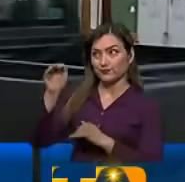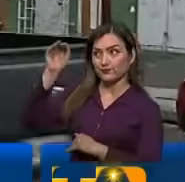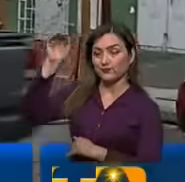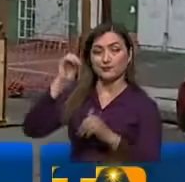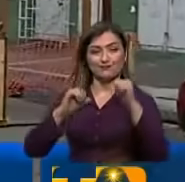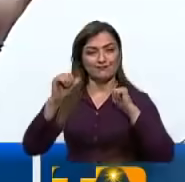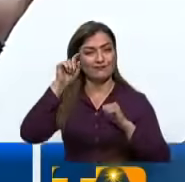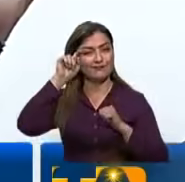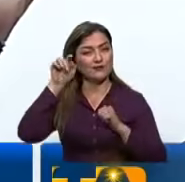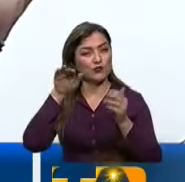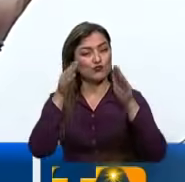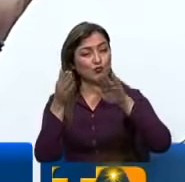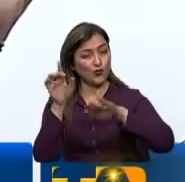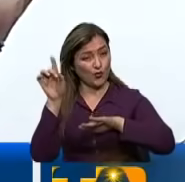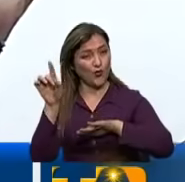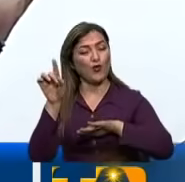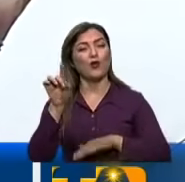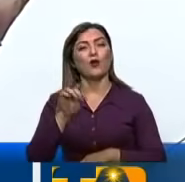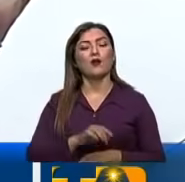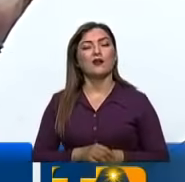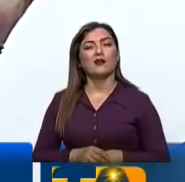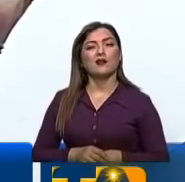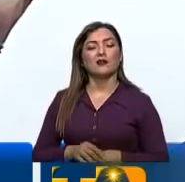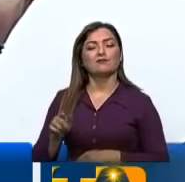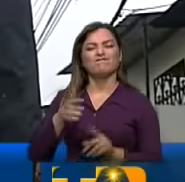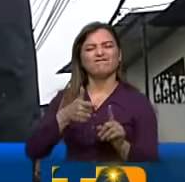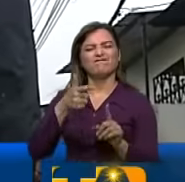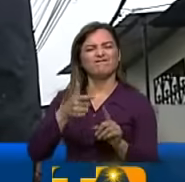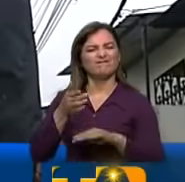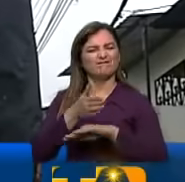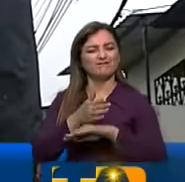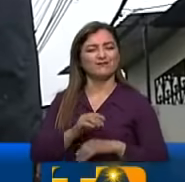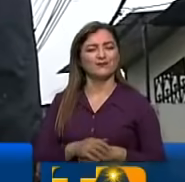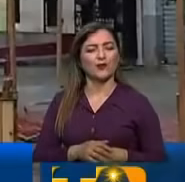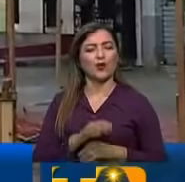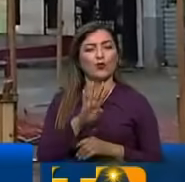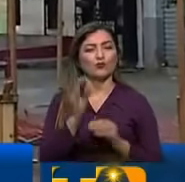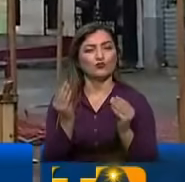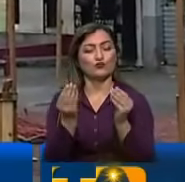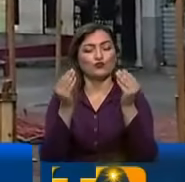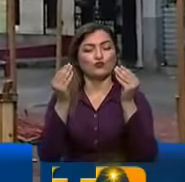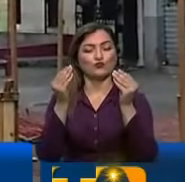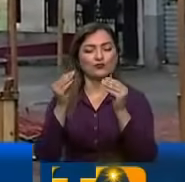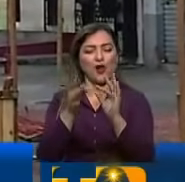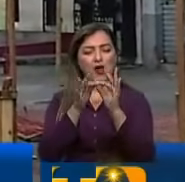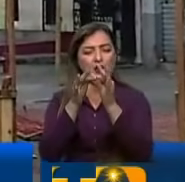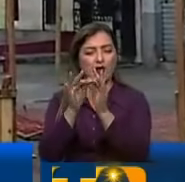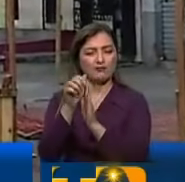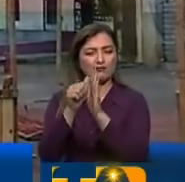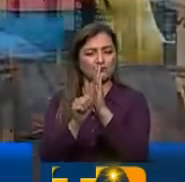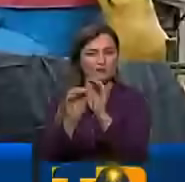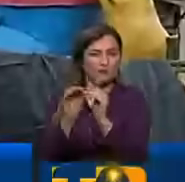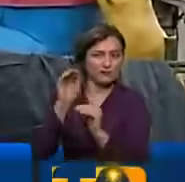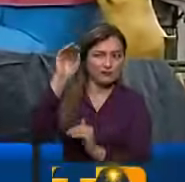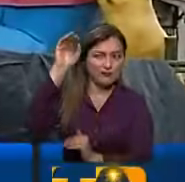Octava y Gómez Rendón. Aproximadamente 2 meses trabajaron los artesanos, afinando los detalles. El muñeco tiene 8 metros de